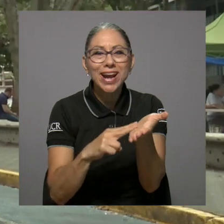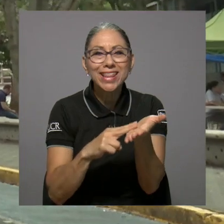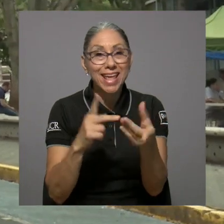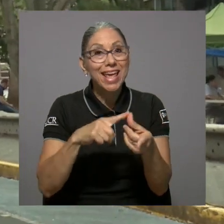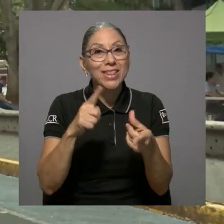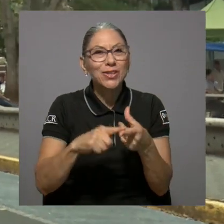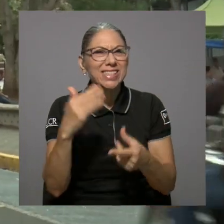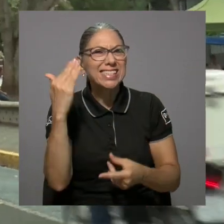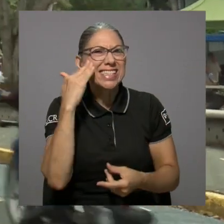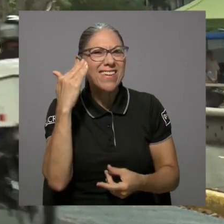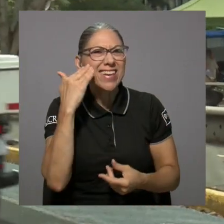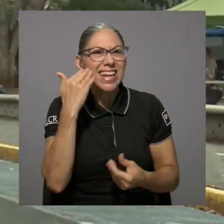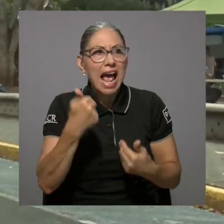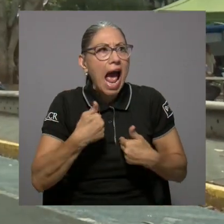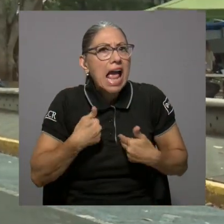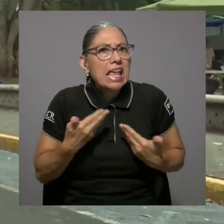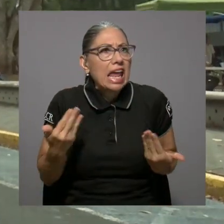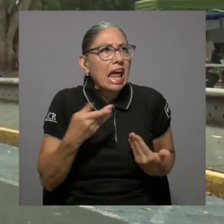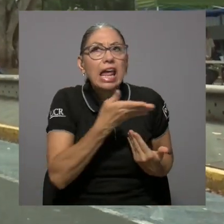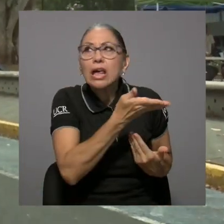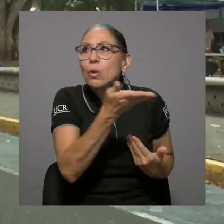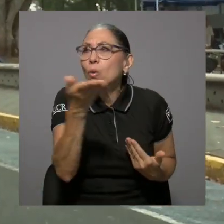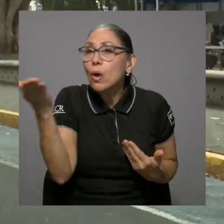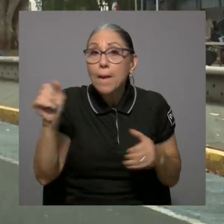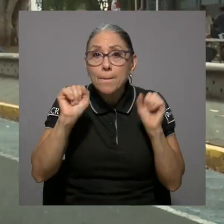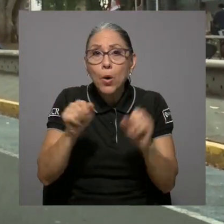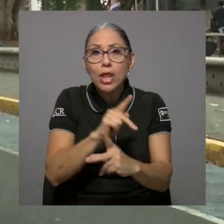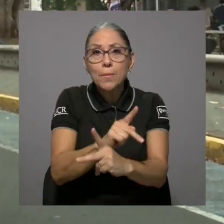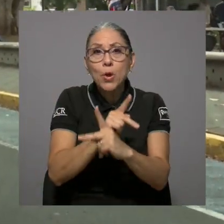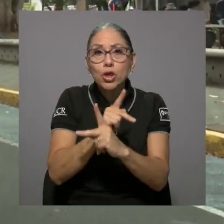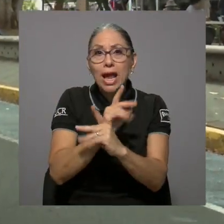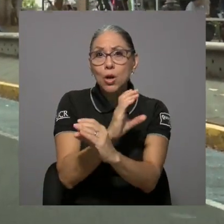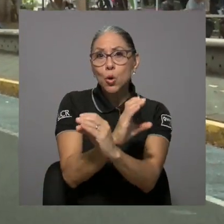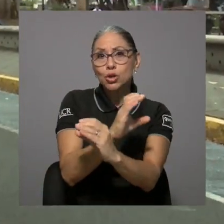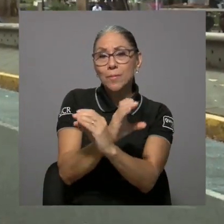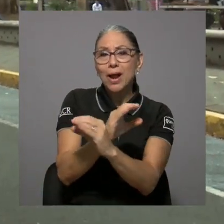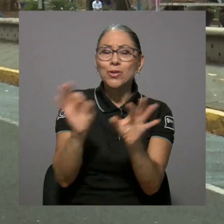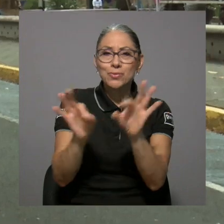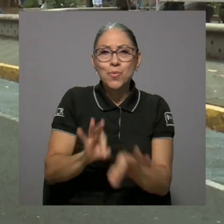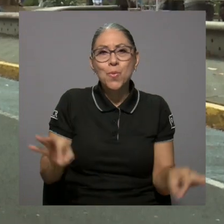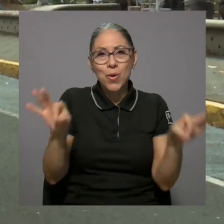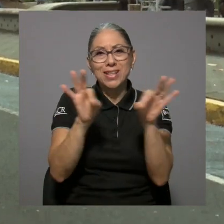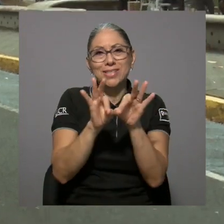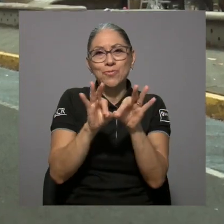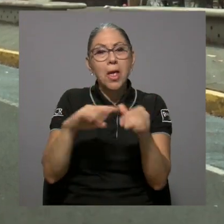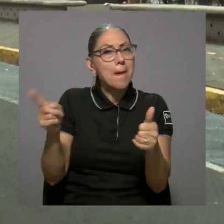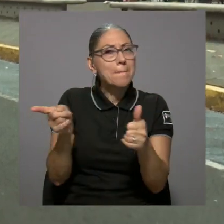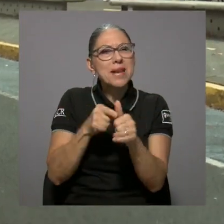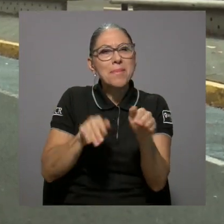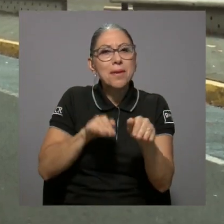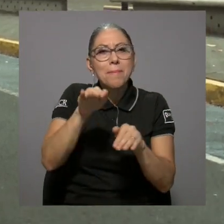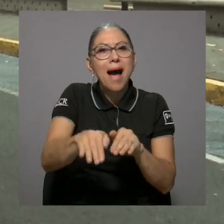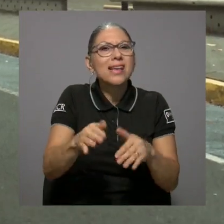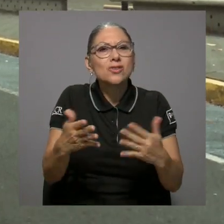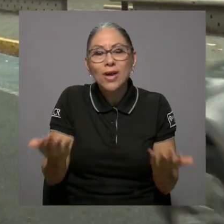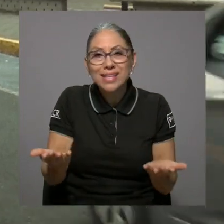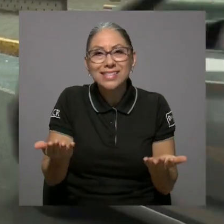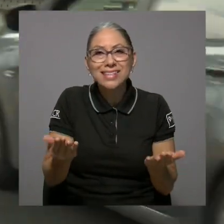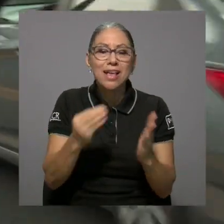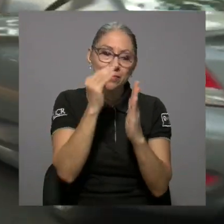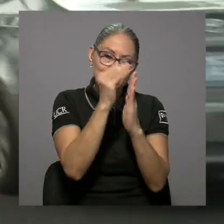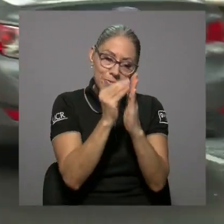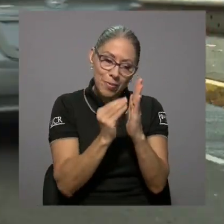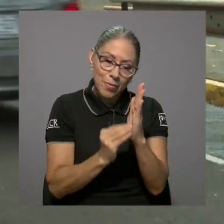realmente saber qué es lo que hay y poder protegerlo y conservarlo es importantísimo, y el primer paso es